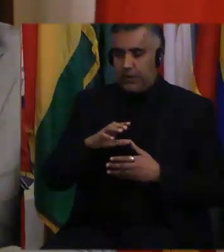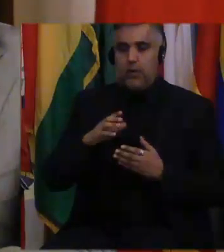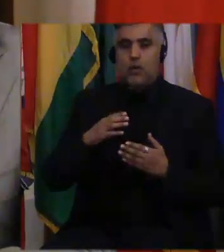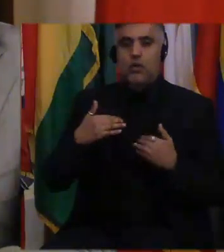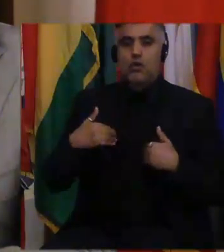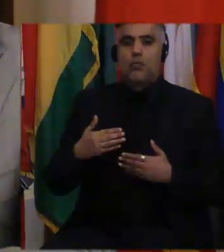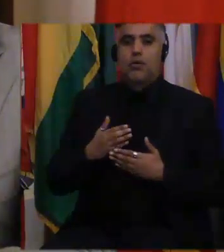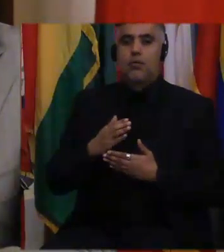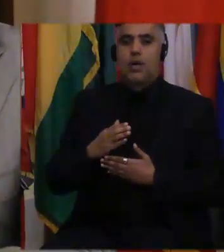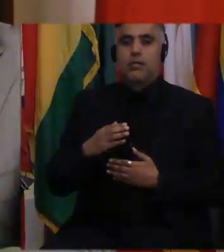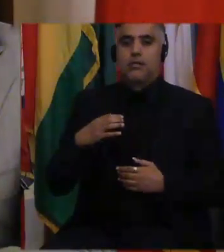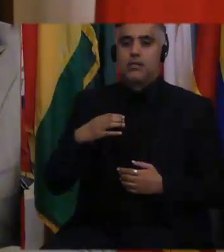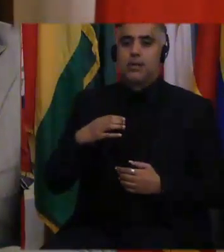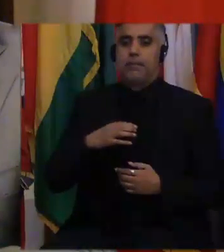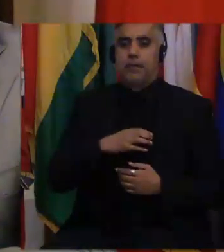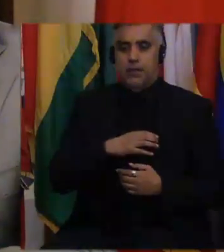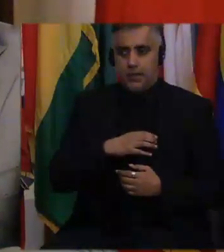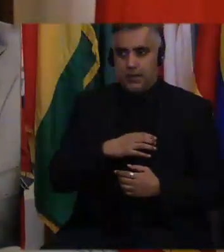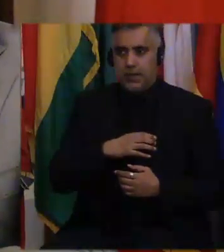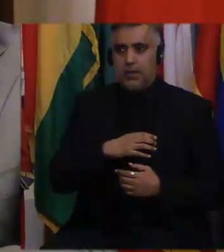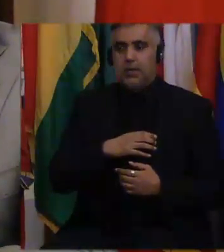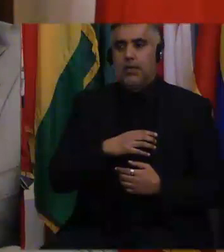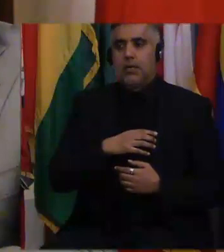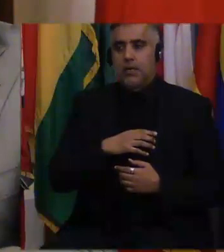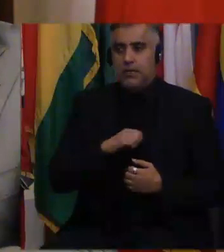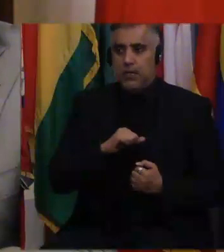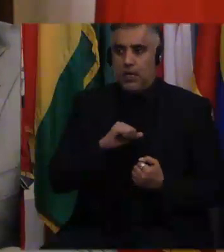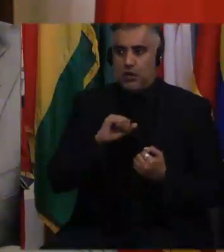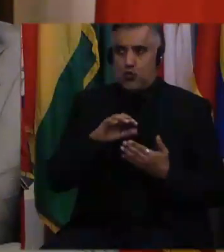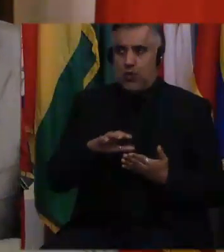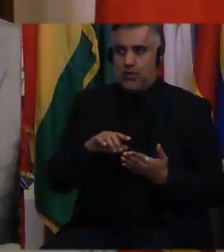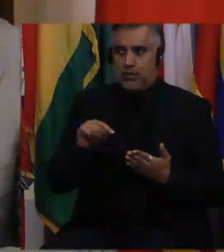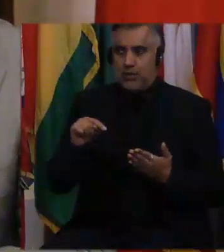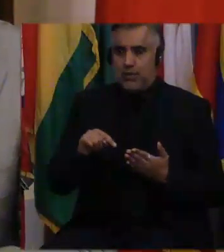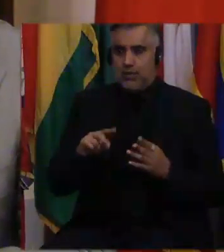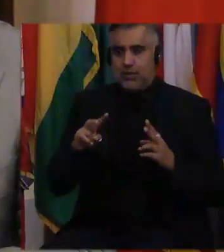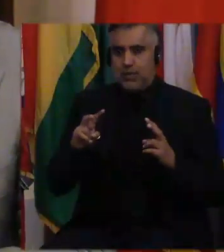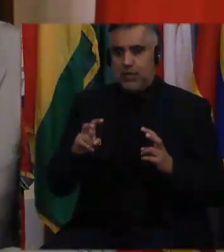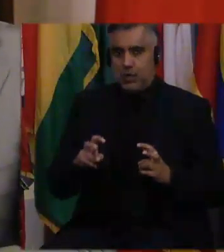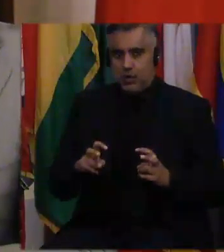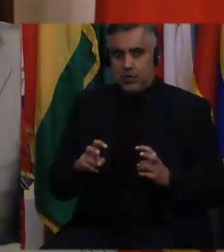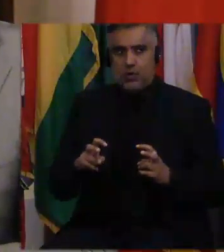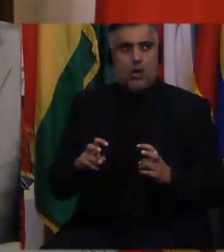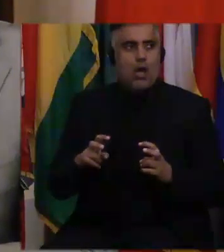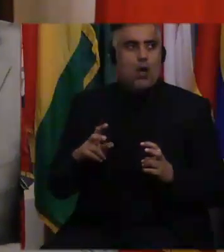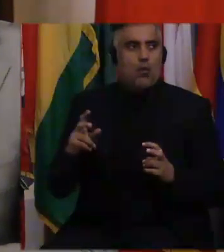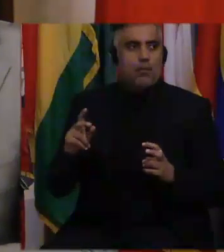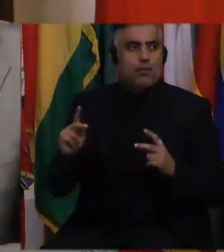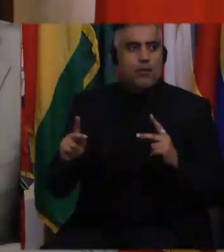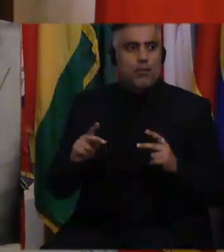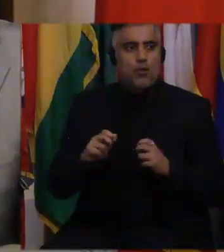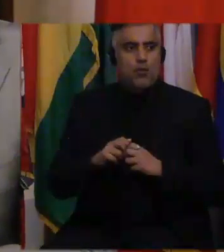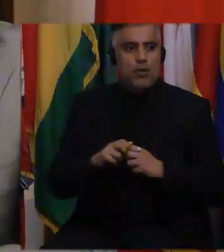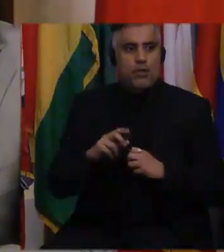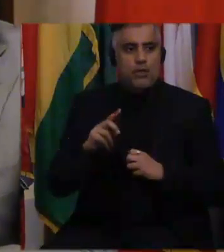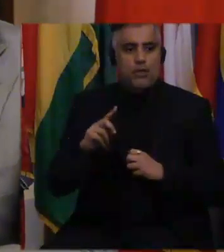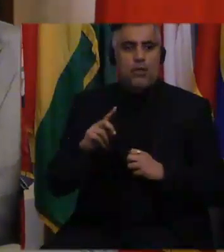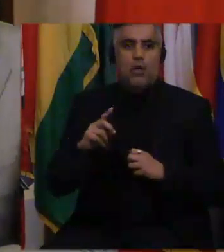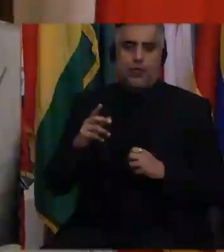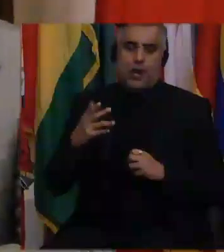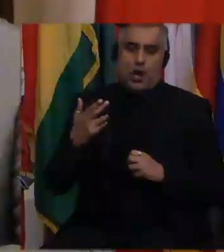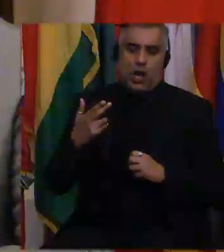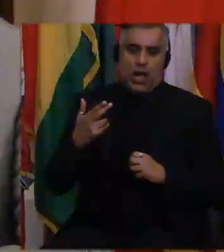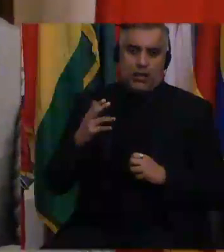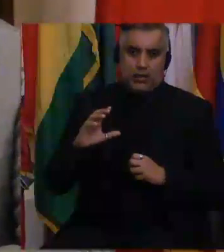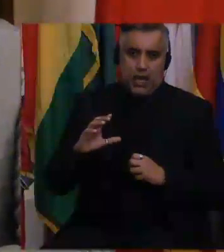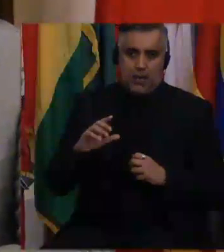nueva unidad temática, una unidad temática sobre personas con discapacidad. Obviamente que ejemplo de